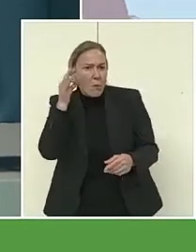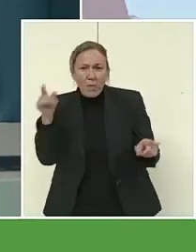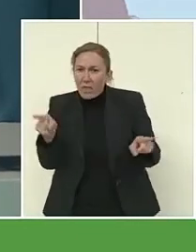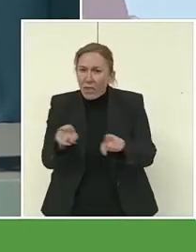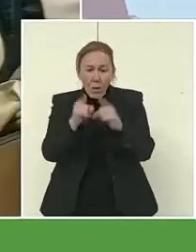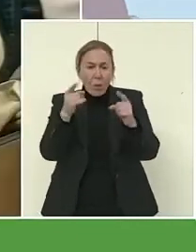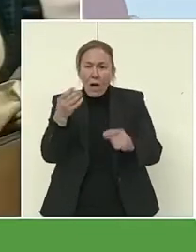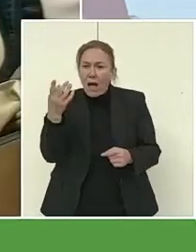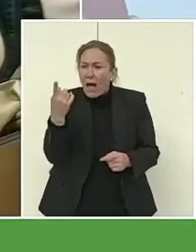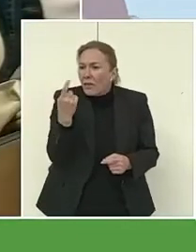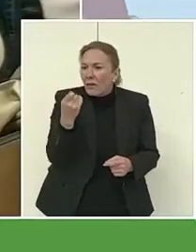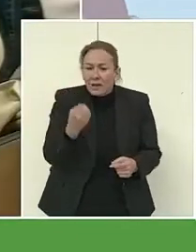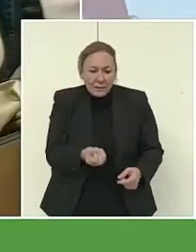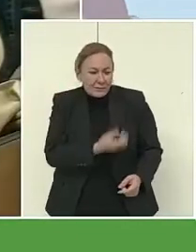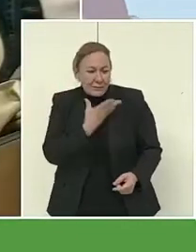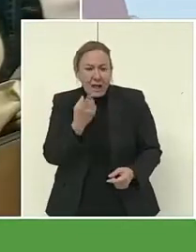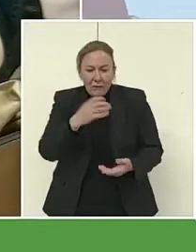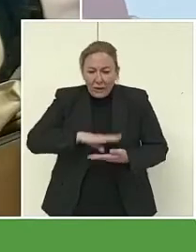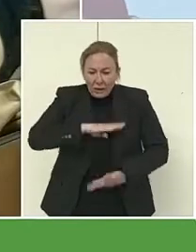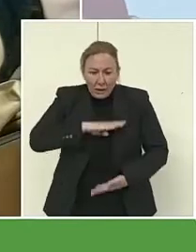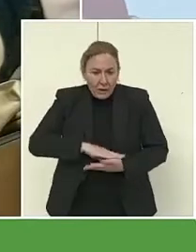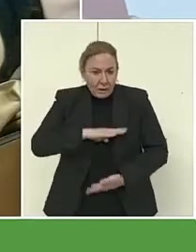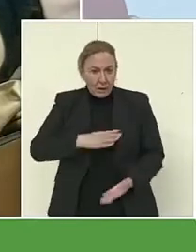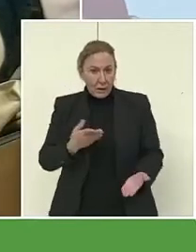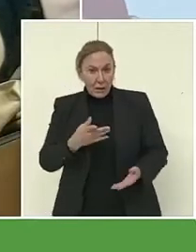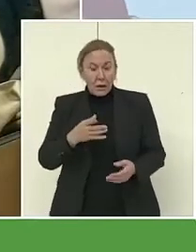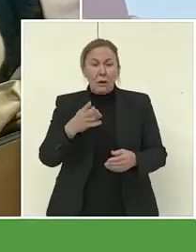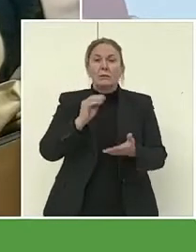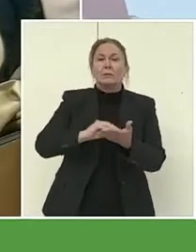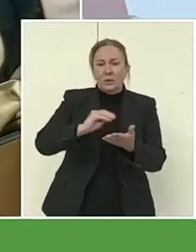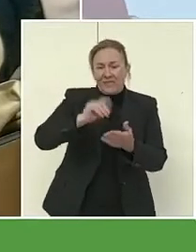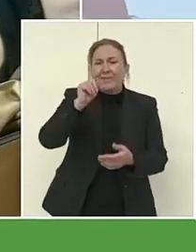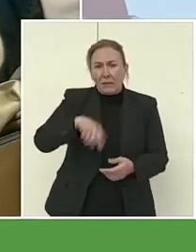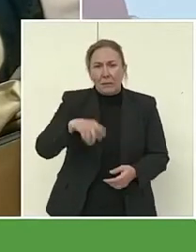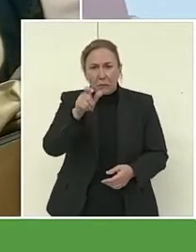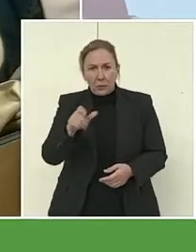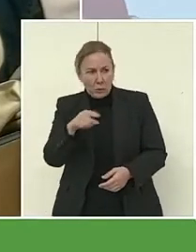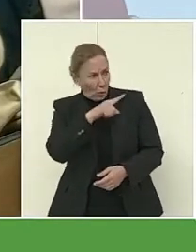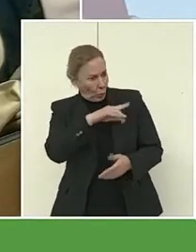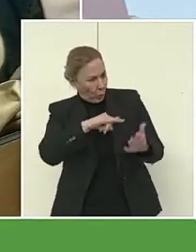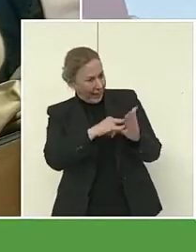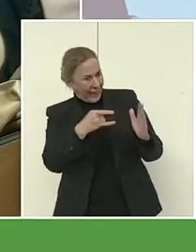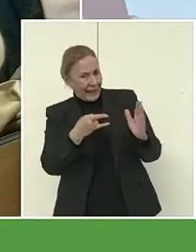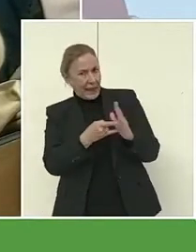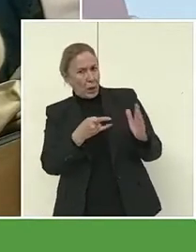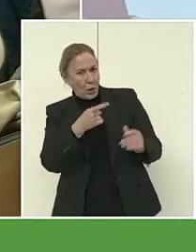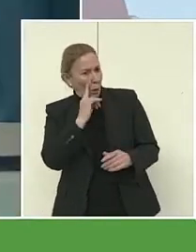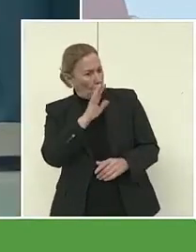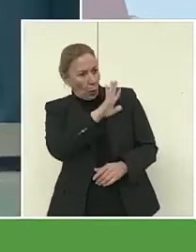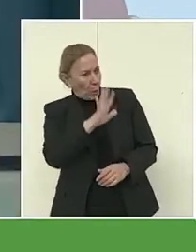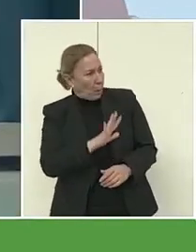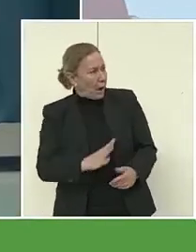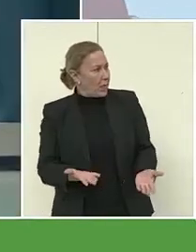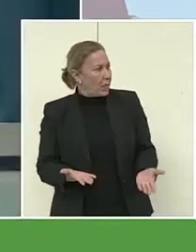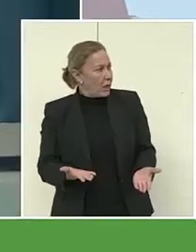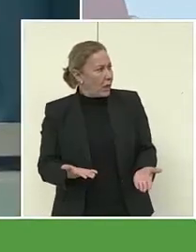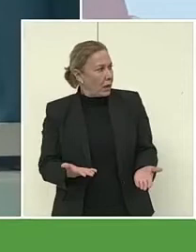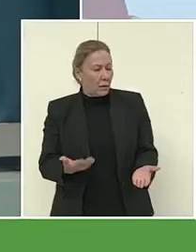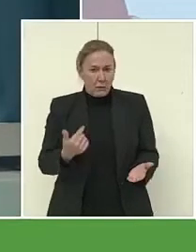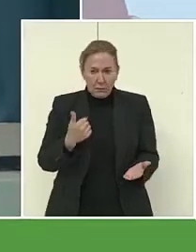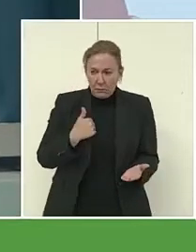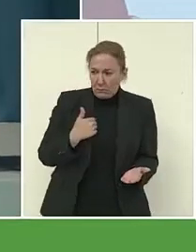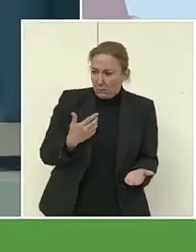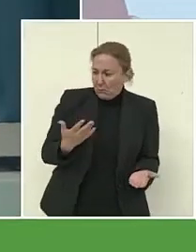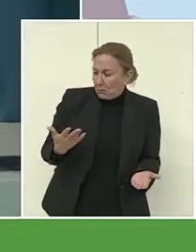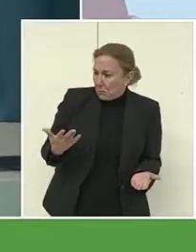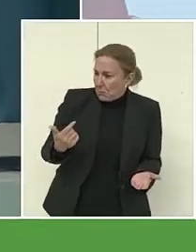El estereotipo, ¿no? El friki con la capucha ahí en el ordenador... Eso hay que desecharlo, eso hay que desterrarlo. Yo me he dedicado